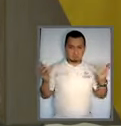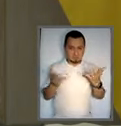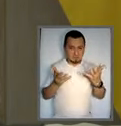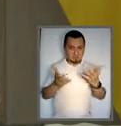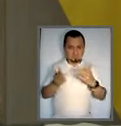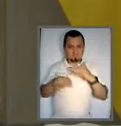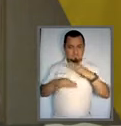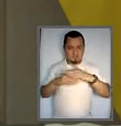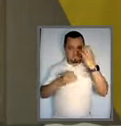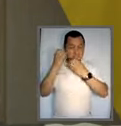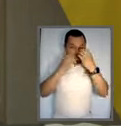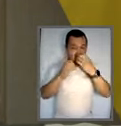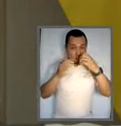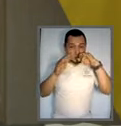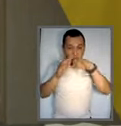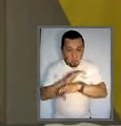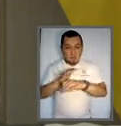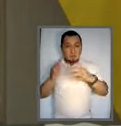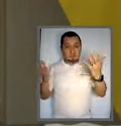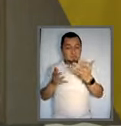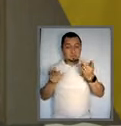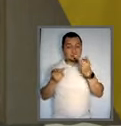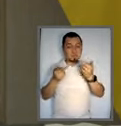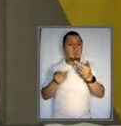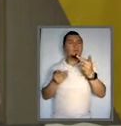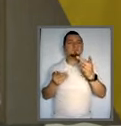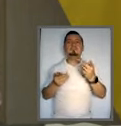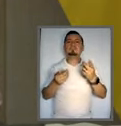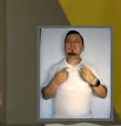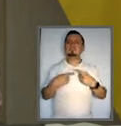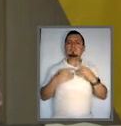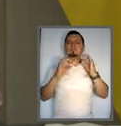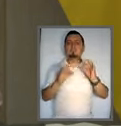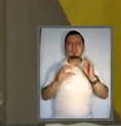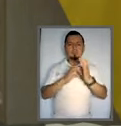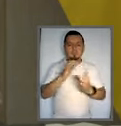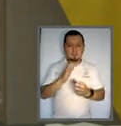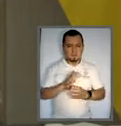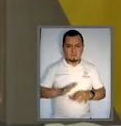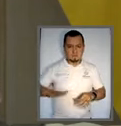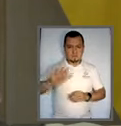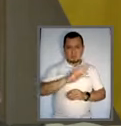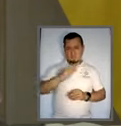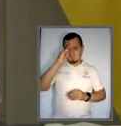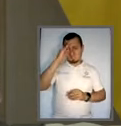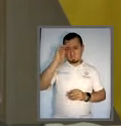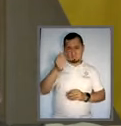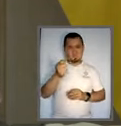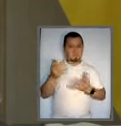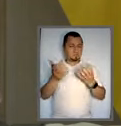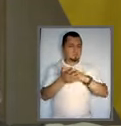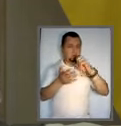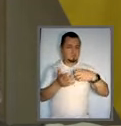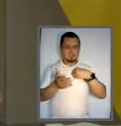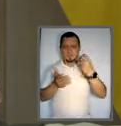nuestra capacidad de muestreo, nos ha dado luz sobre cosas que a lo mejor no teníamos tan claras, lo he explicado otras veces, por